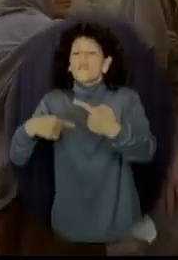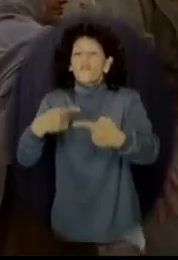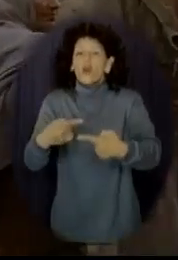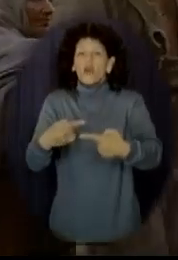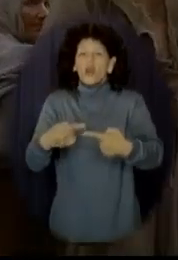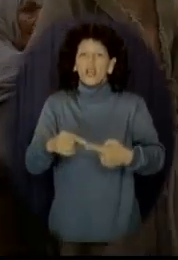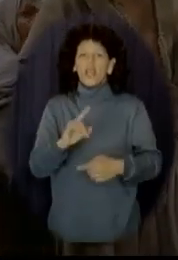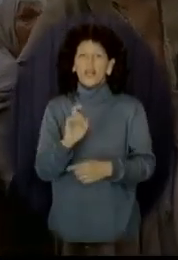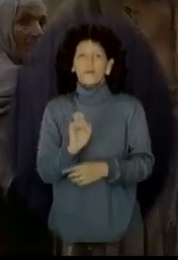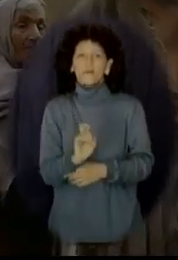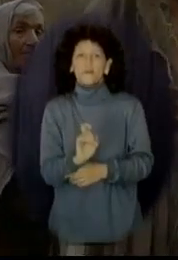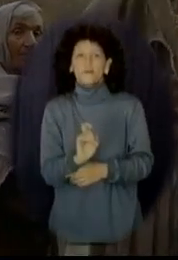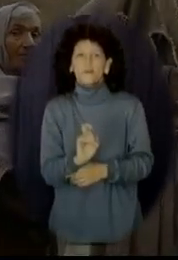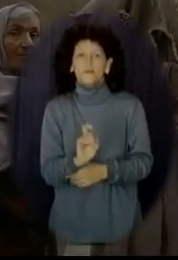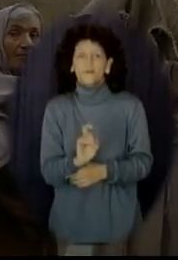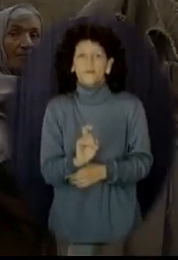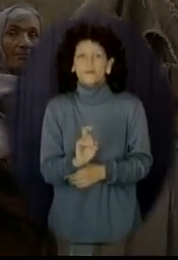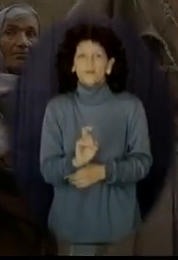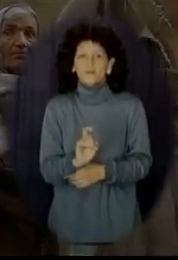Dinos, ¿hacia dónde volver?